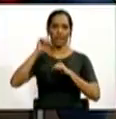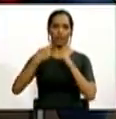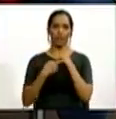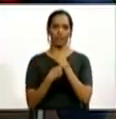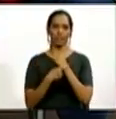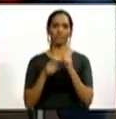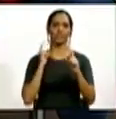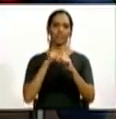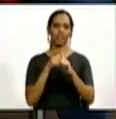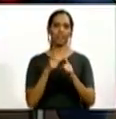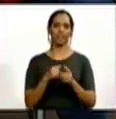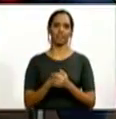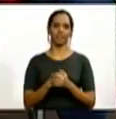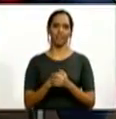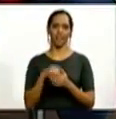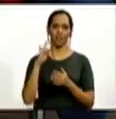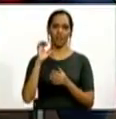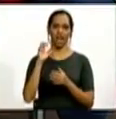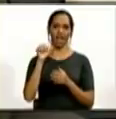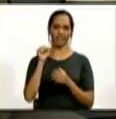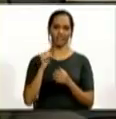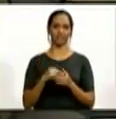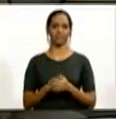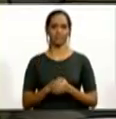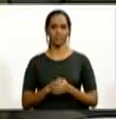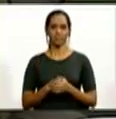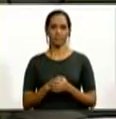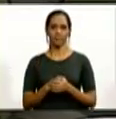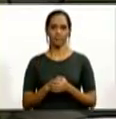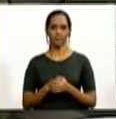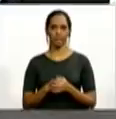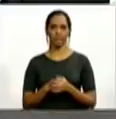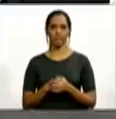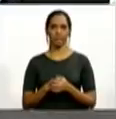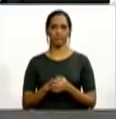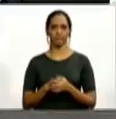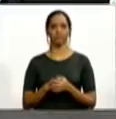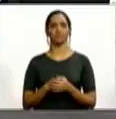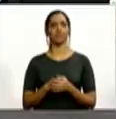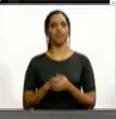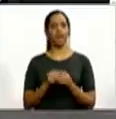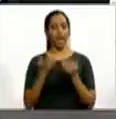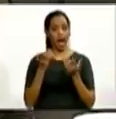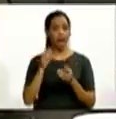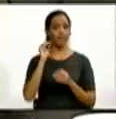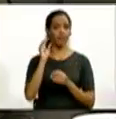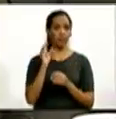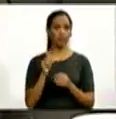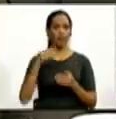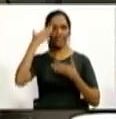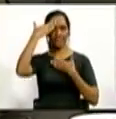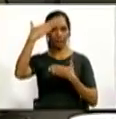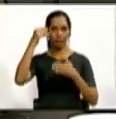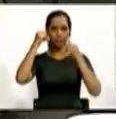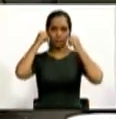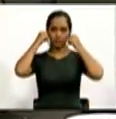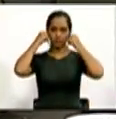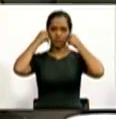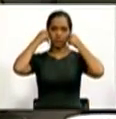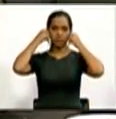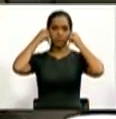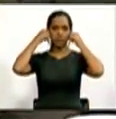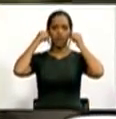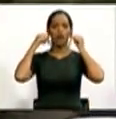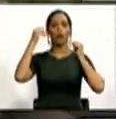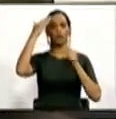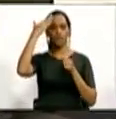desde la instalación del BTI del FAE en el Estado. Los motores de lancha. Y motores de lancha. Vaya, hablando de esto, vamos a saludarlos, sí, como siempre. Saluda